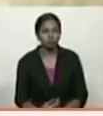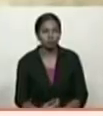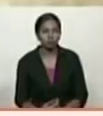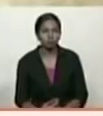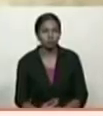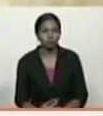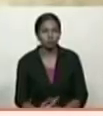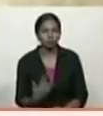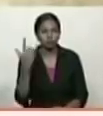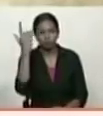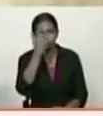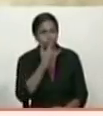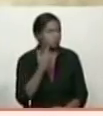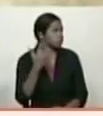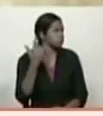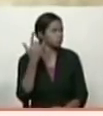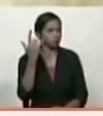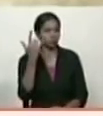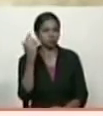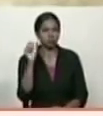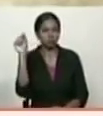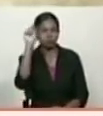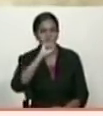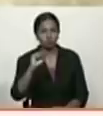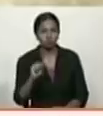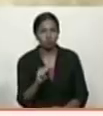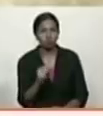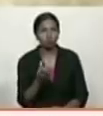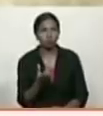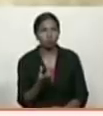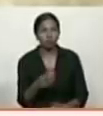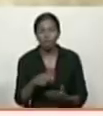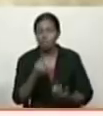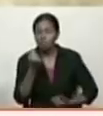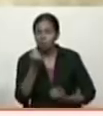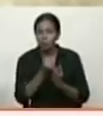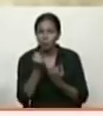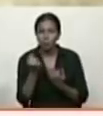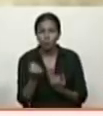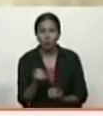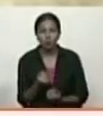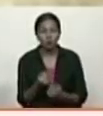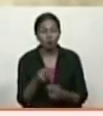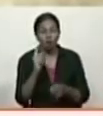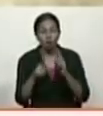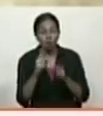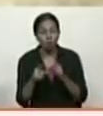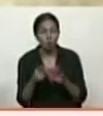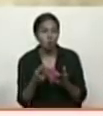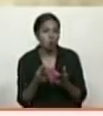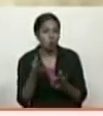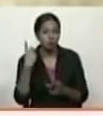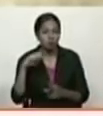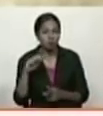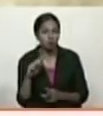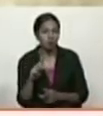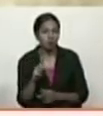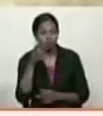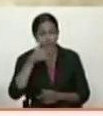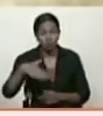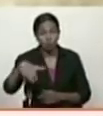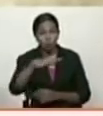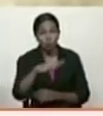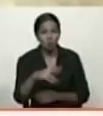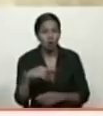a una muy importante conferencia en apoyo a la existencia del pueblo de